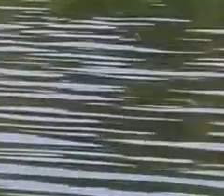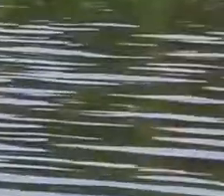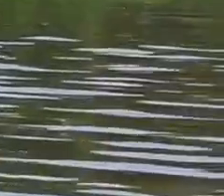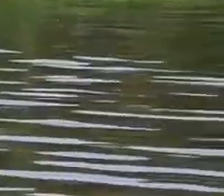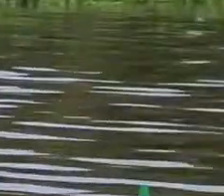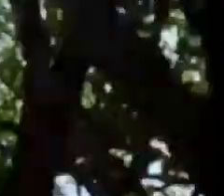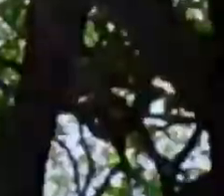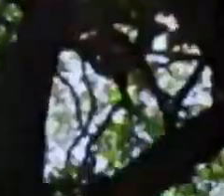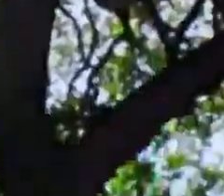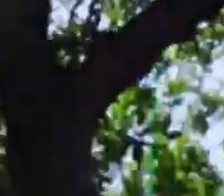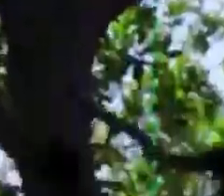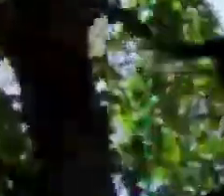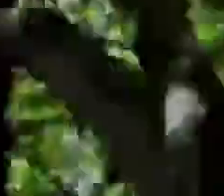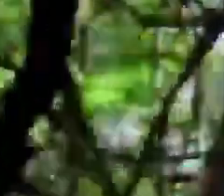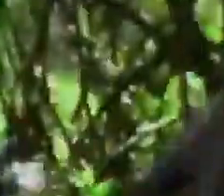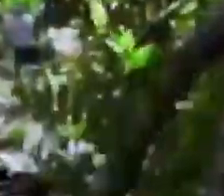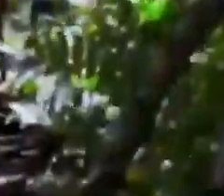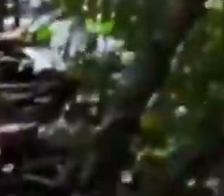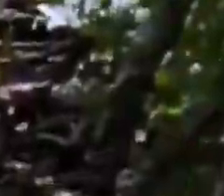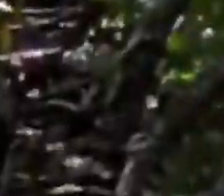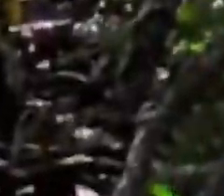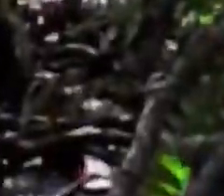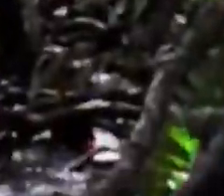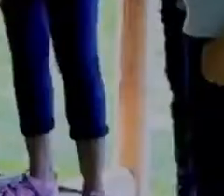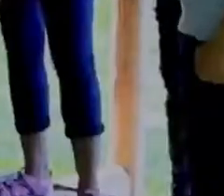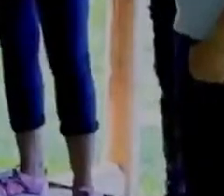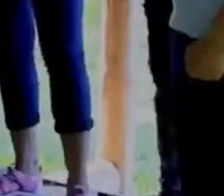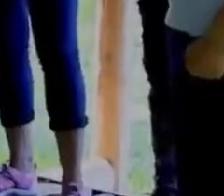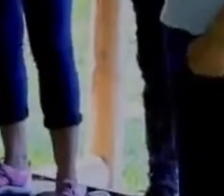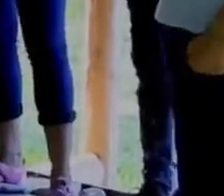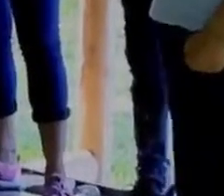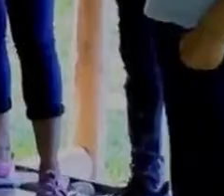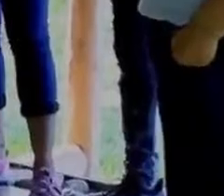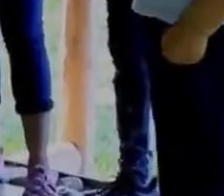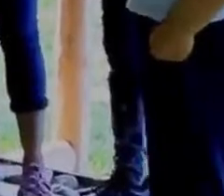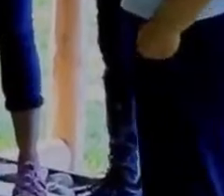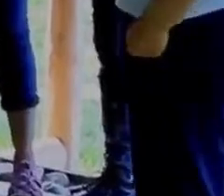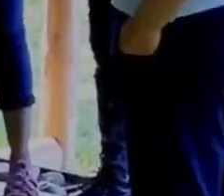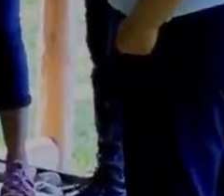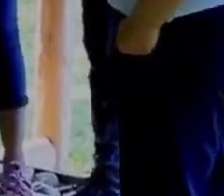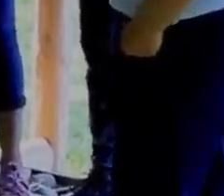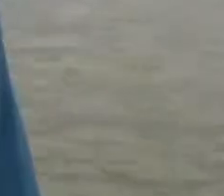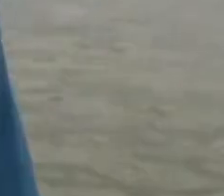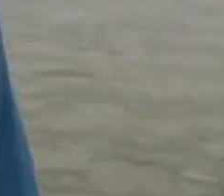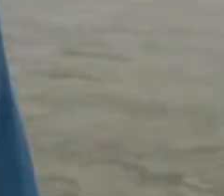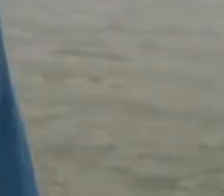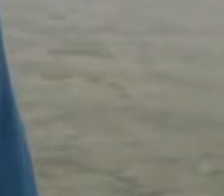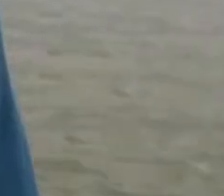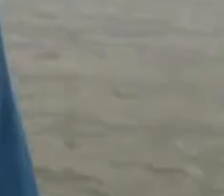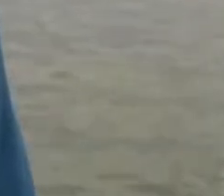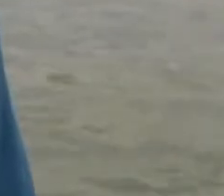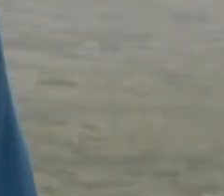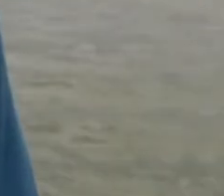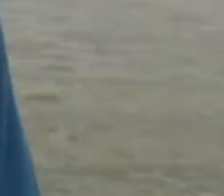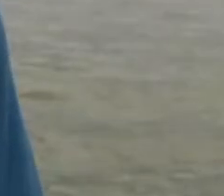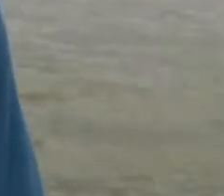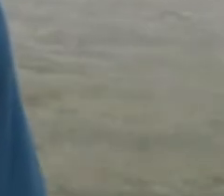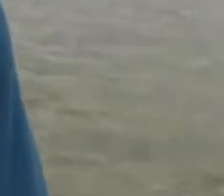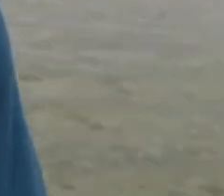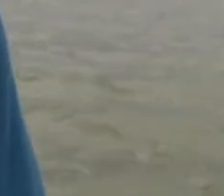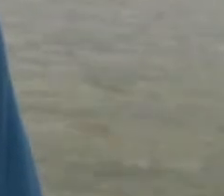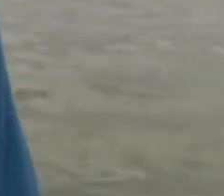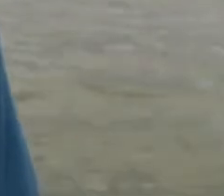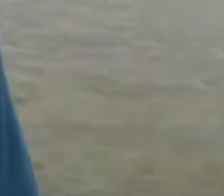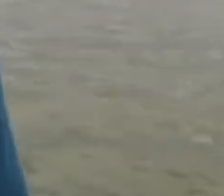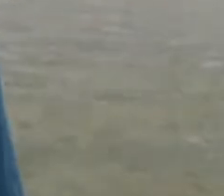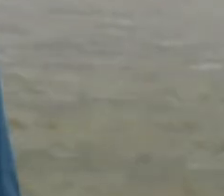gran biodiversidad de su territorio con propios y foráneos a través de visitas guiadas. Mi nombre es Roberto Rosa